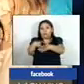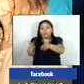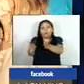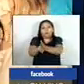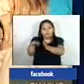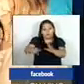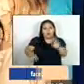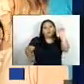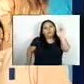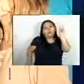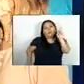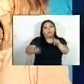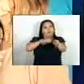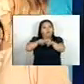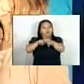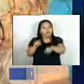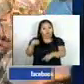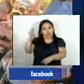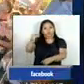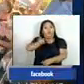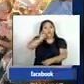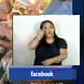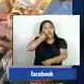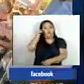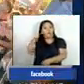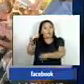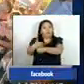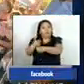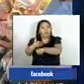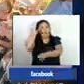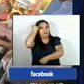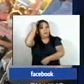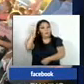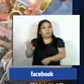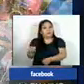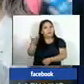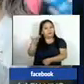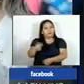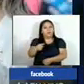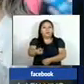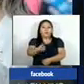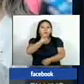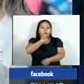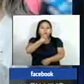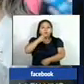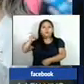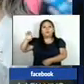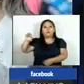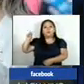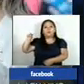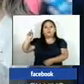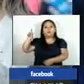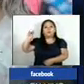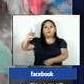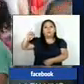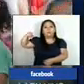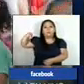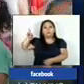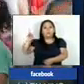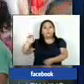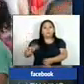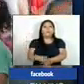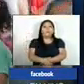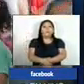por San Salvador, la más joven de las aspirantes del partido Nuevas Ideas. Con imágenes e informe de Enrique López, Noticiero Hechos.